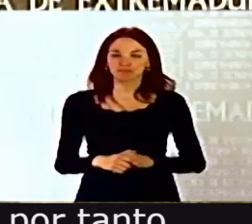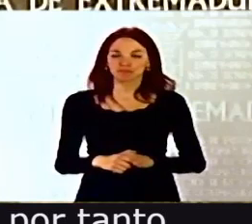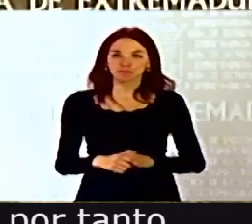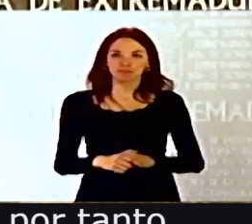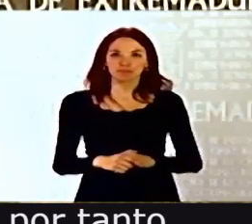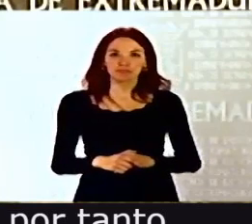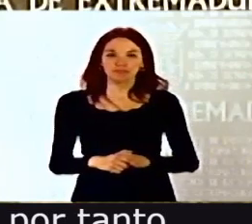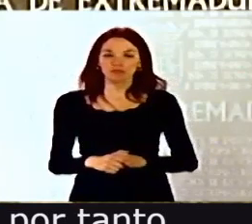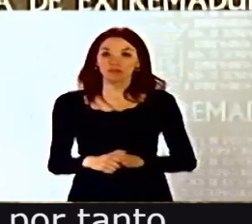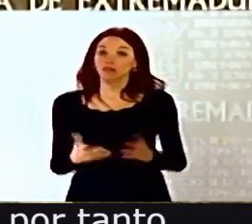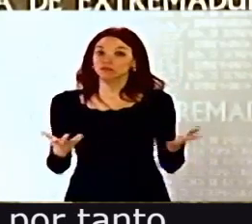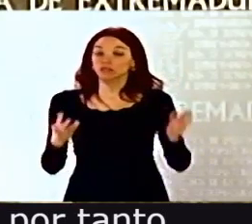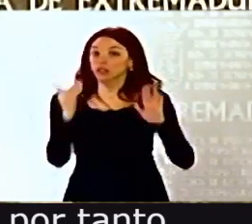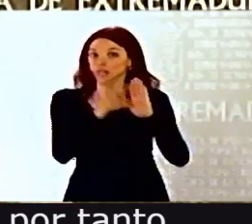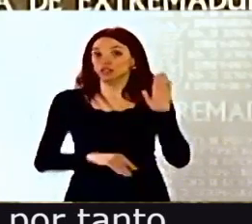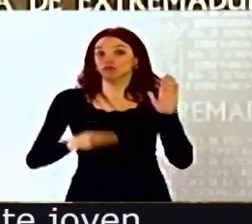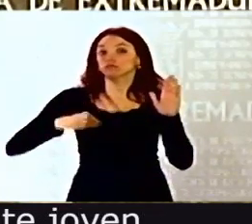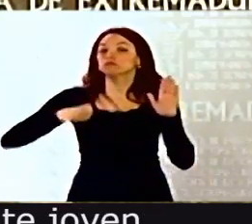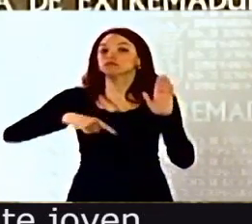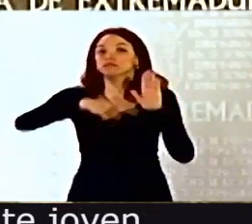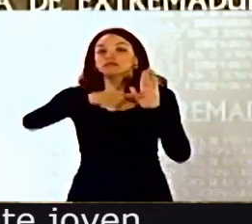Este decreto que regula